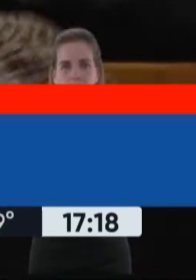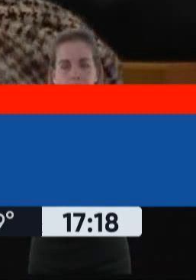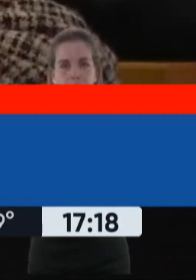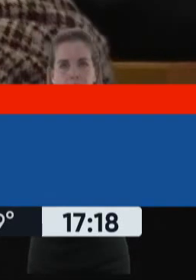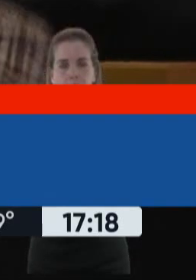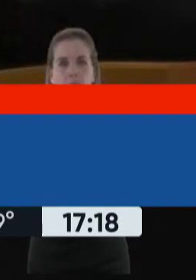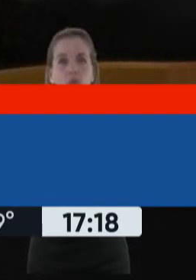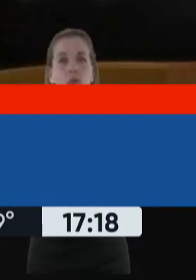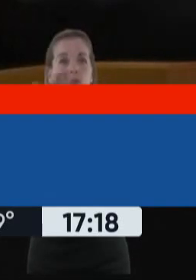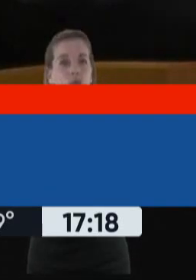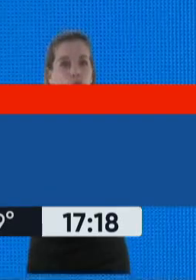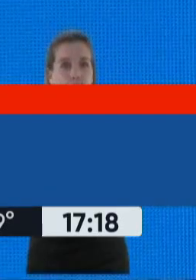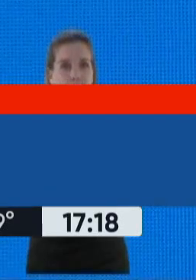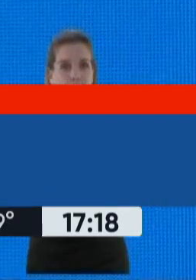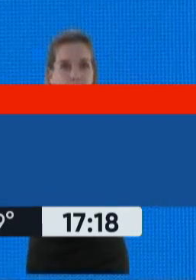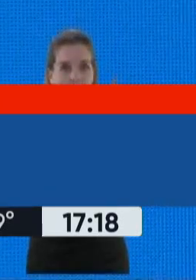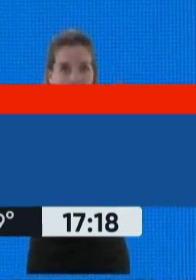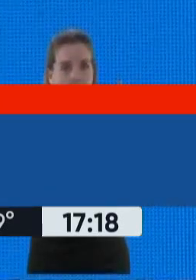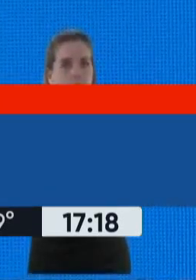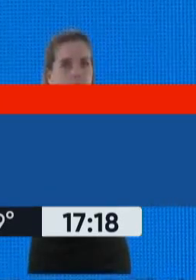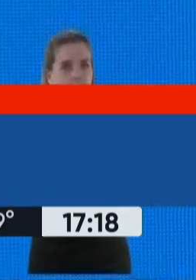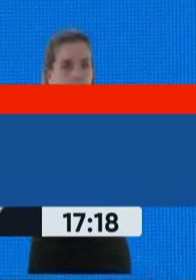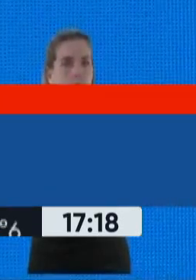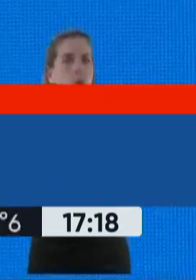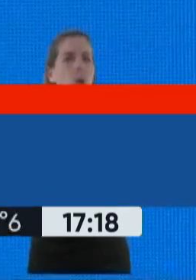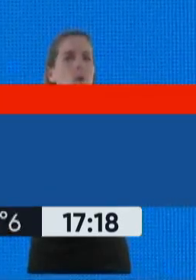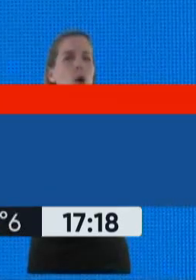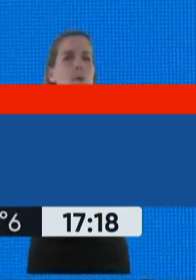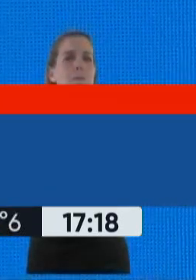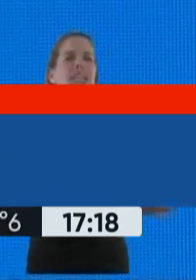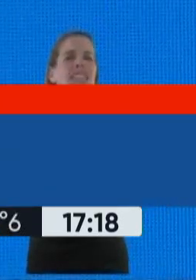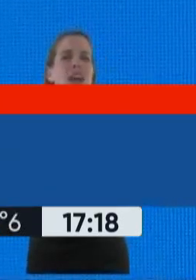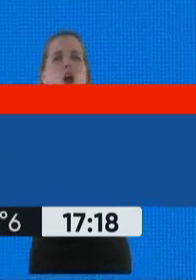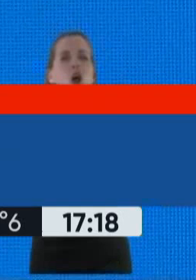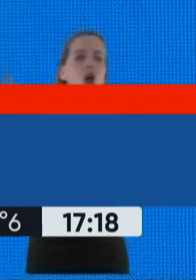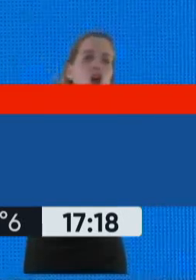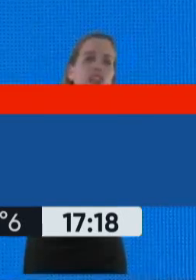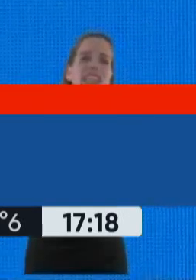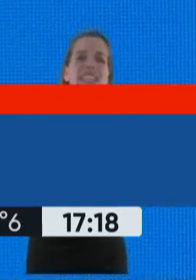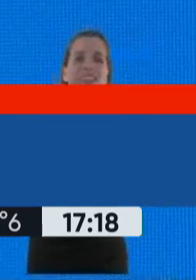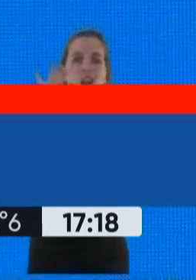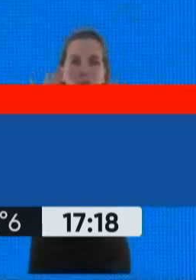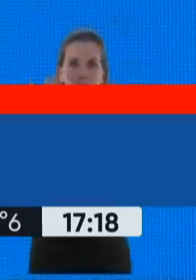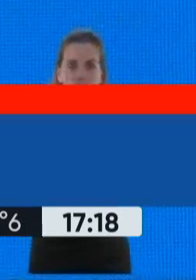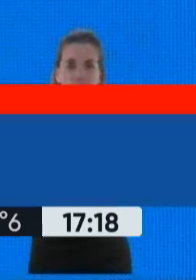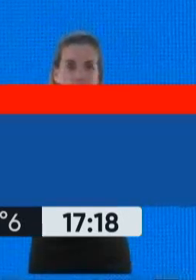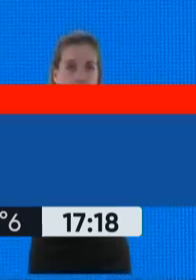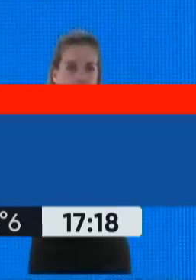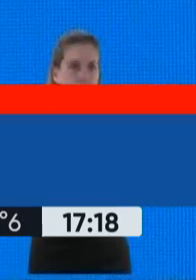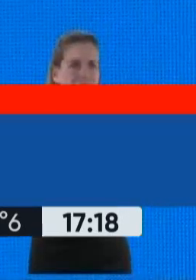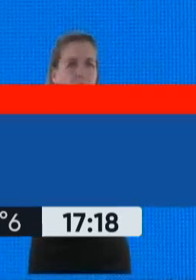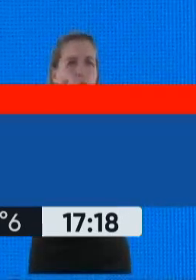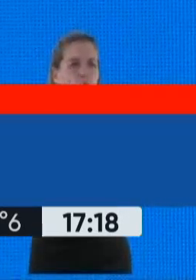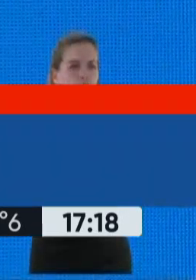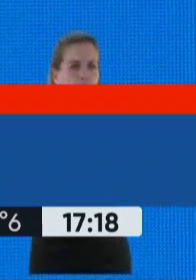Yo les pido que demos vuelta a la página. Estamos cada vez más lejos del tiempo ingrato que nos tocó